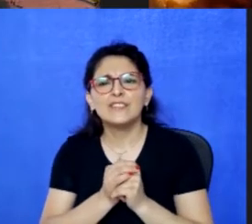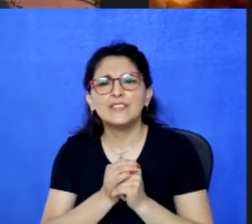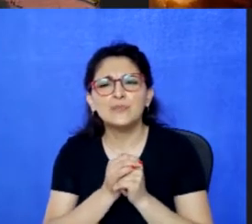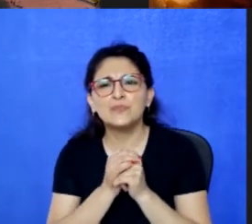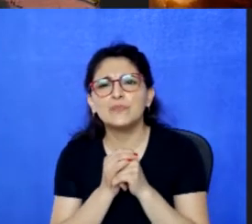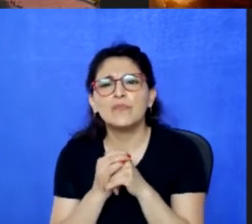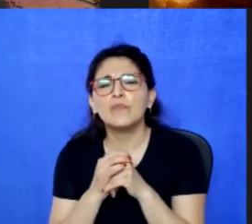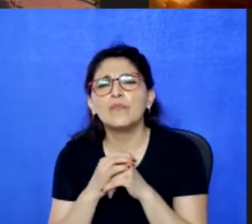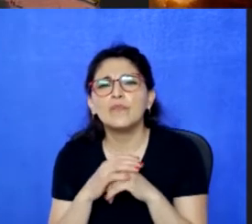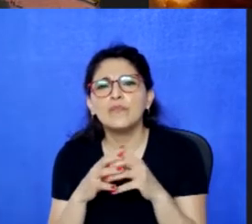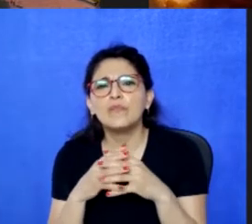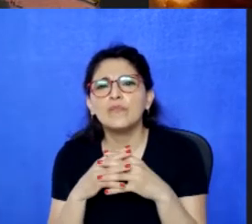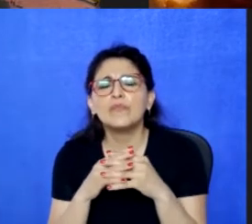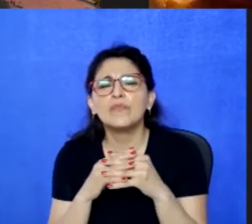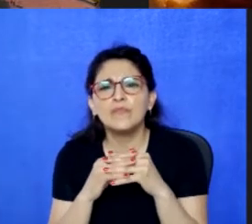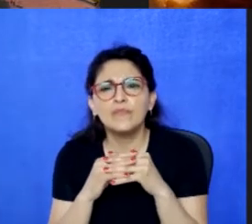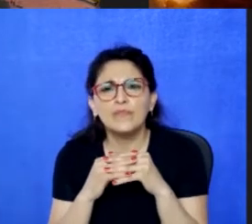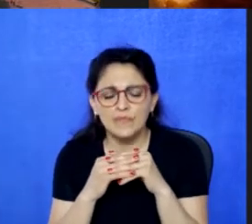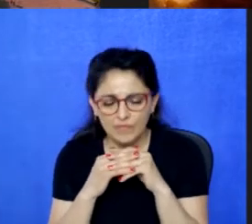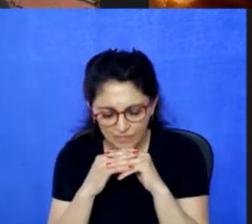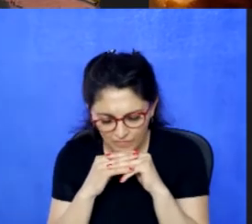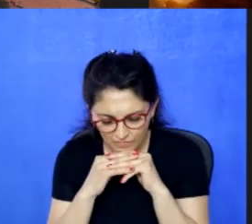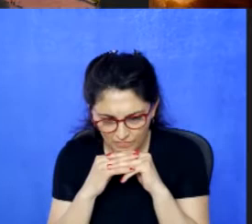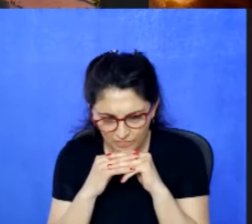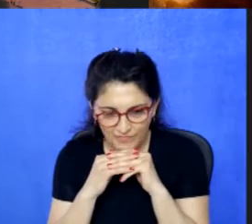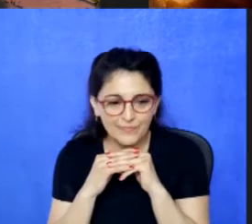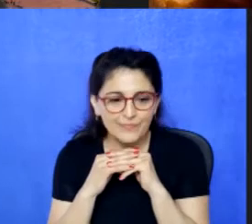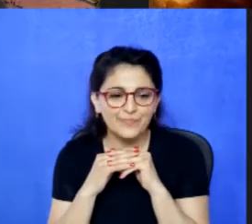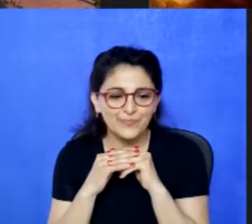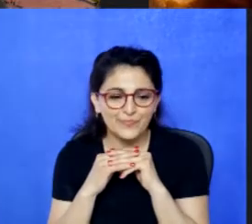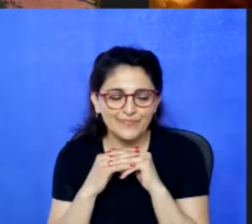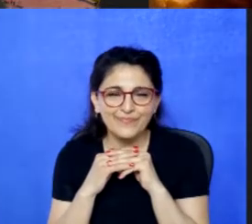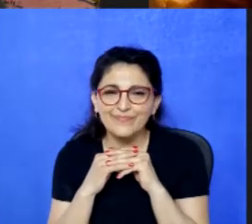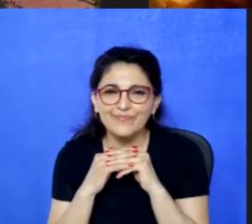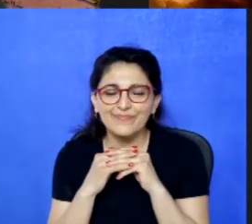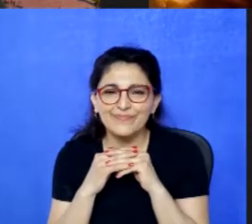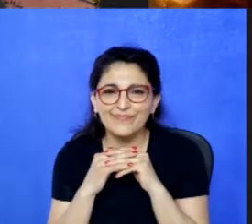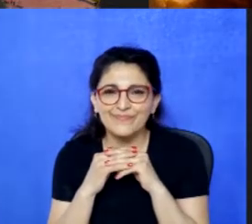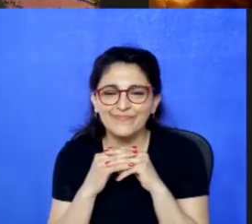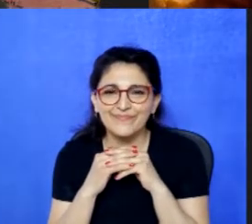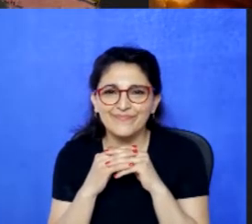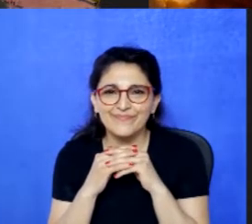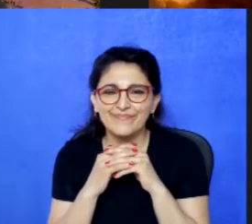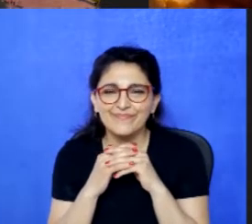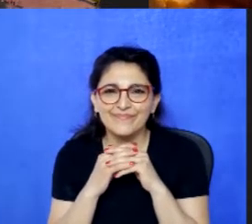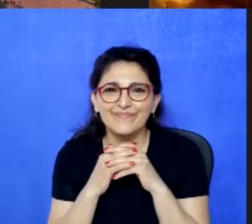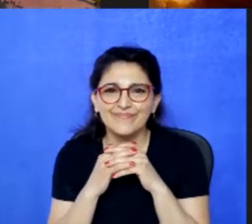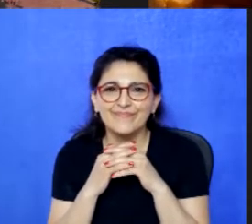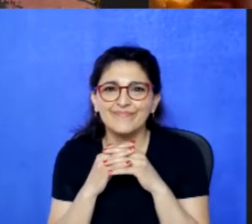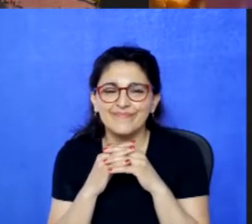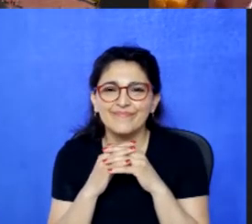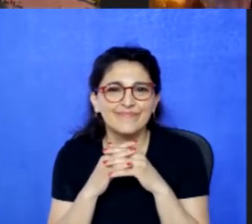llevaron algo en el corazón, intentan de hacer el recuerdo de la comida, de ello, y